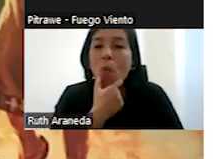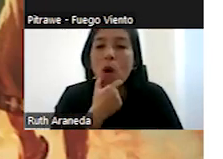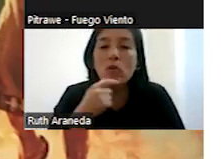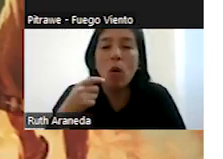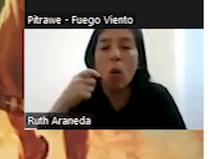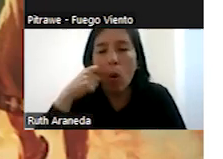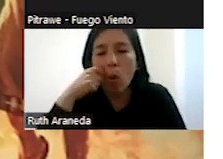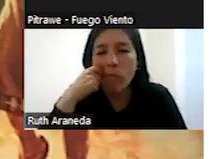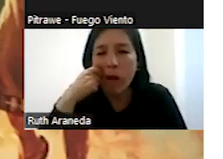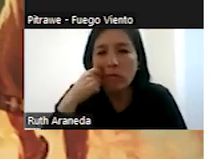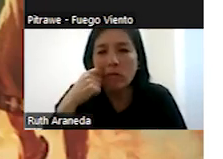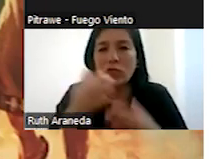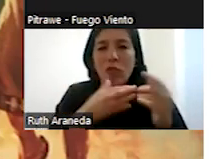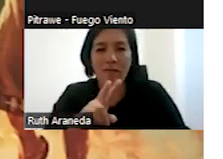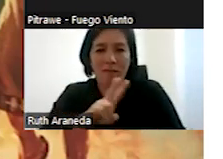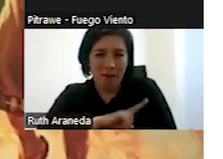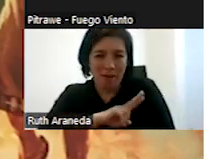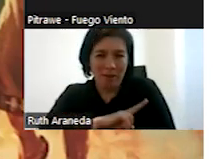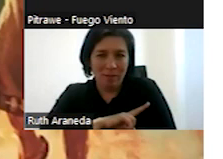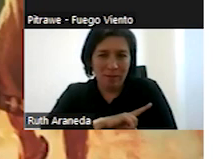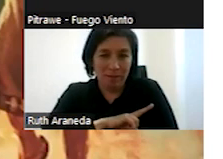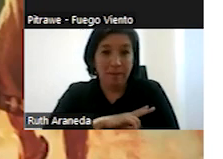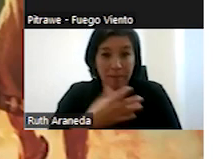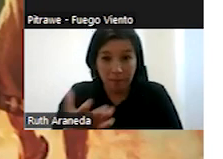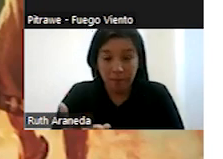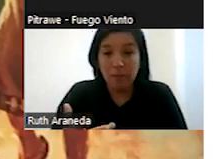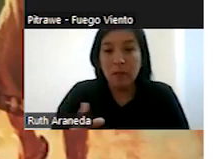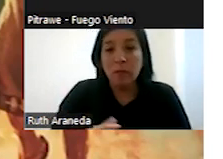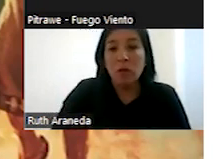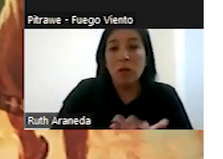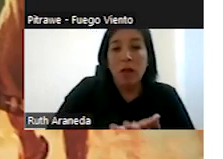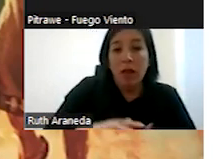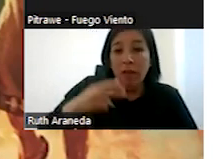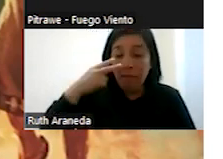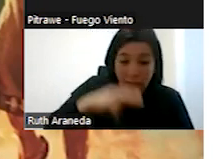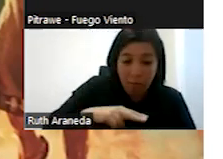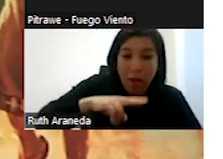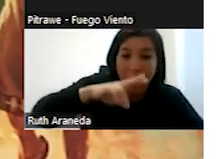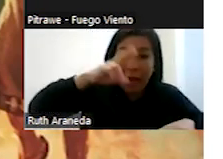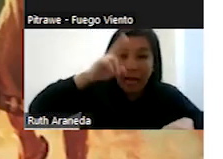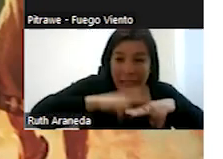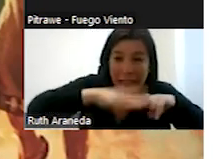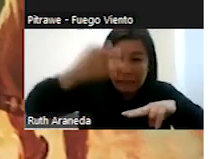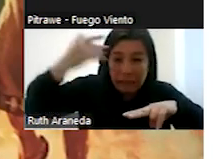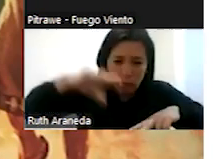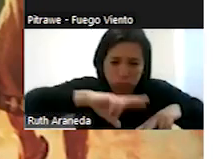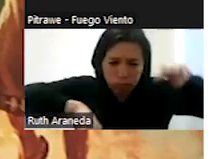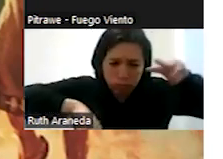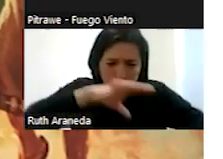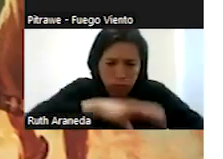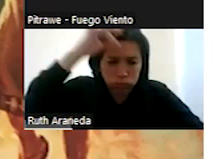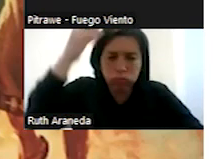de Valparaíso. Y es desde los restos humanos en los que se obtiene